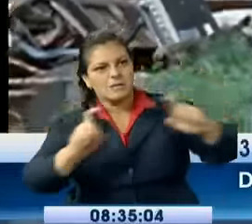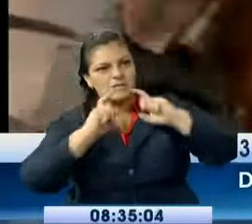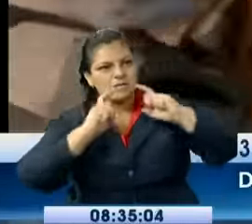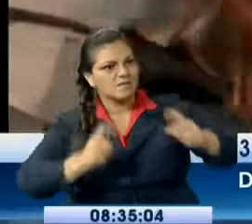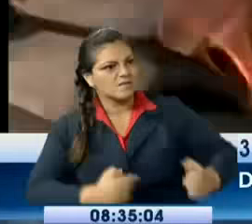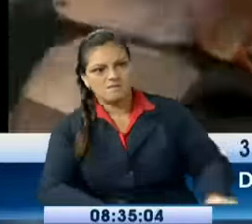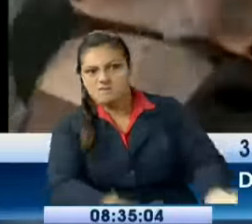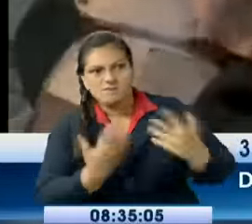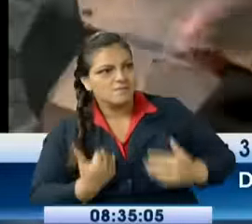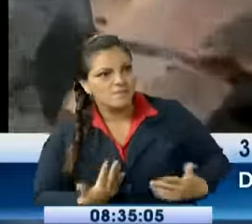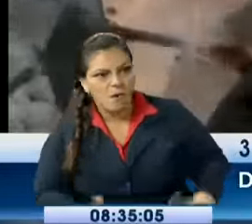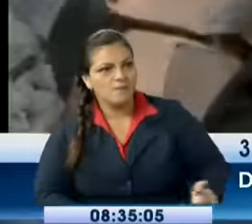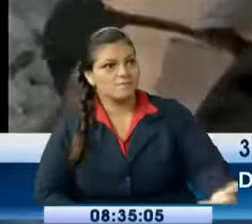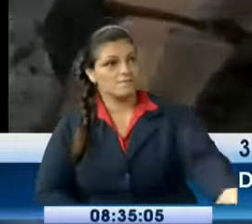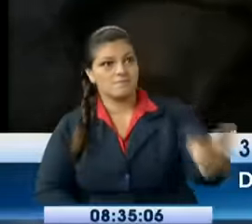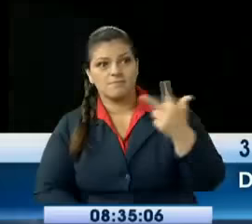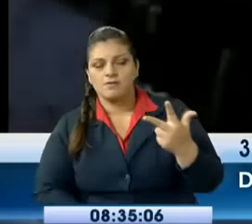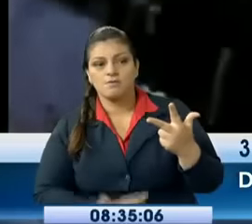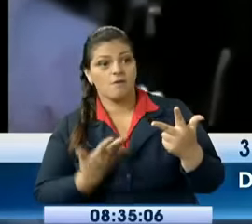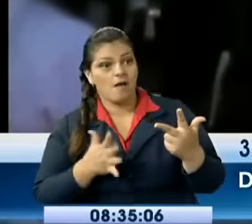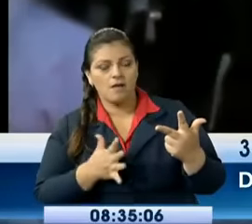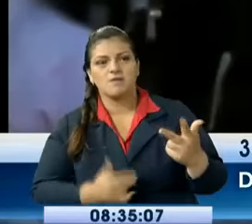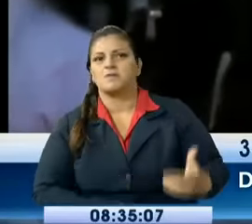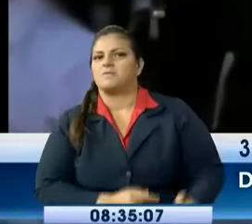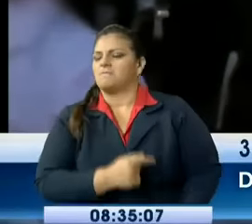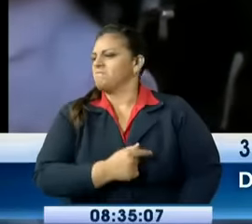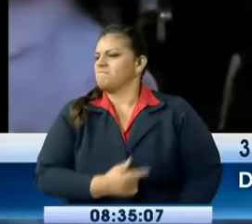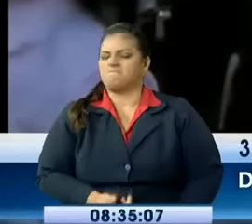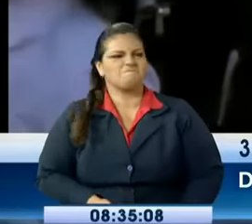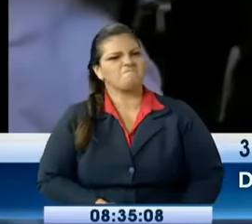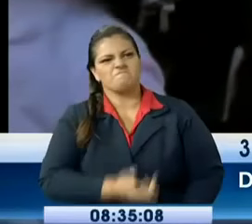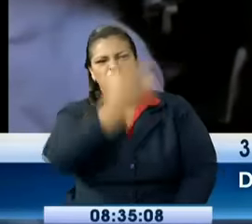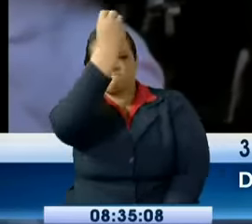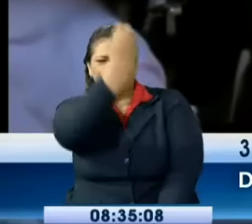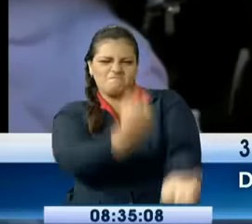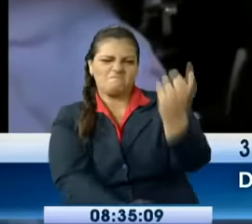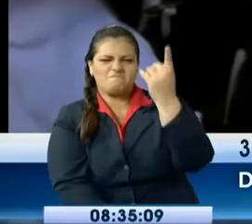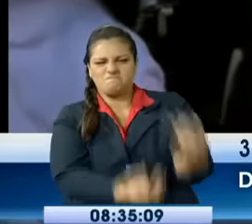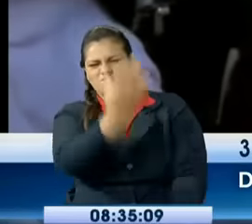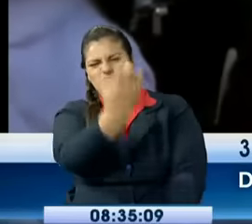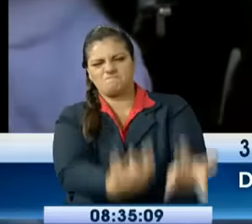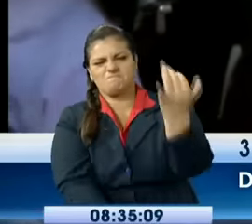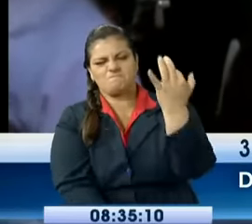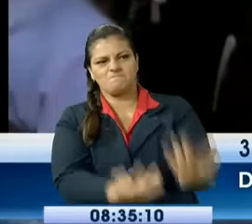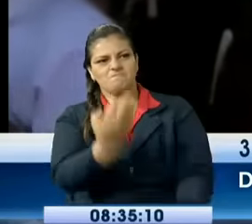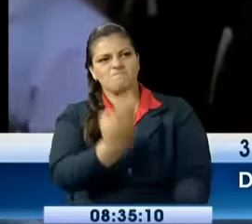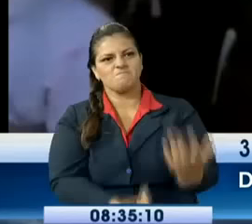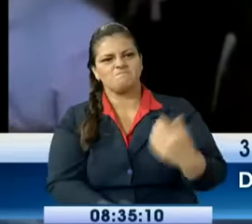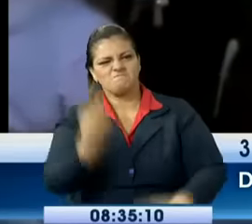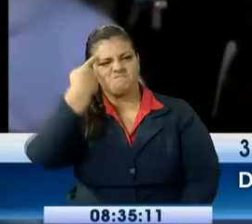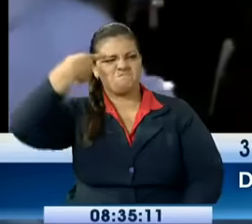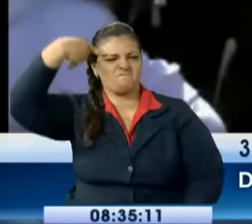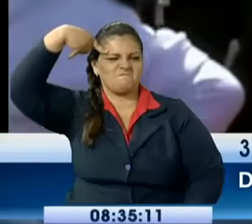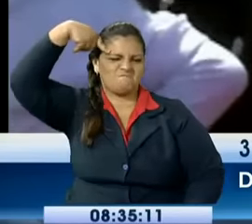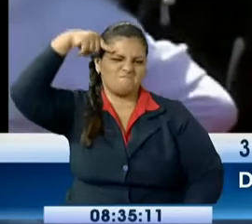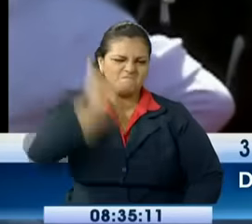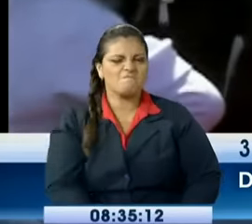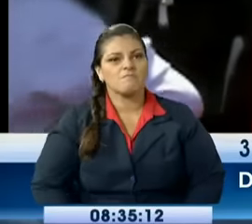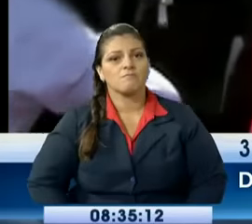respuesta, prendieron fuego a la estructura. Era tan horrible esa cosa. Entonces la gente decidieron